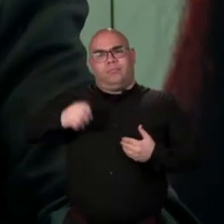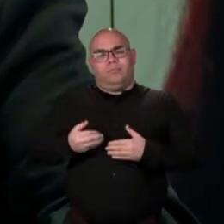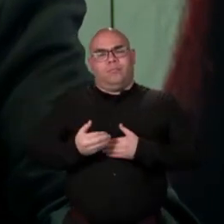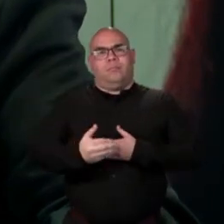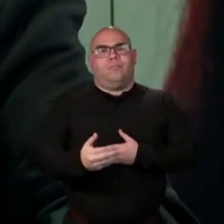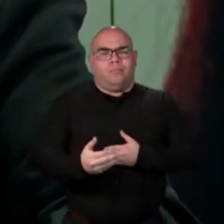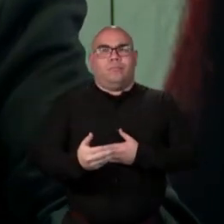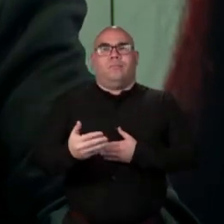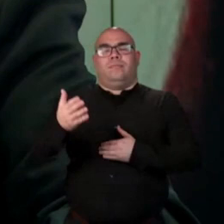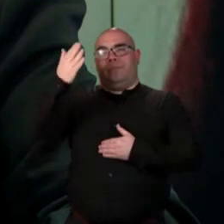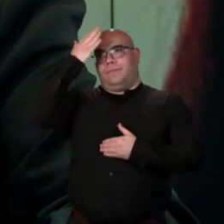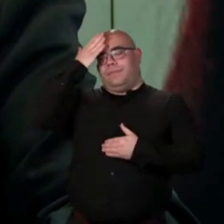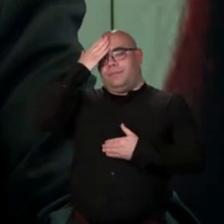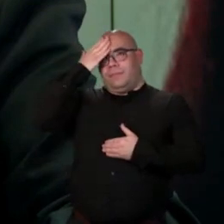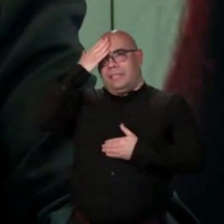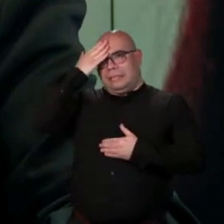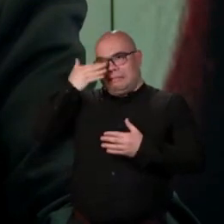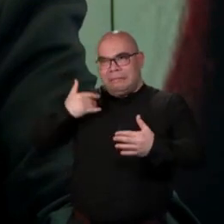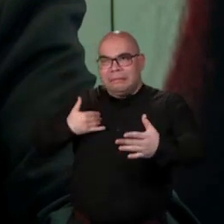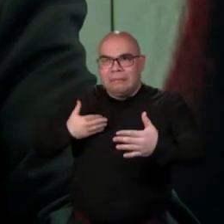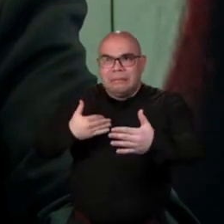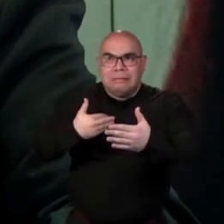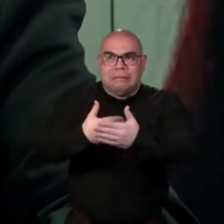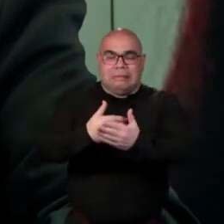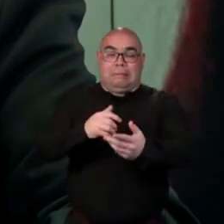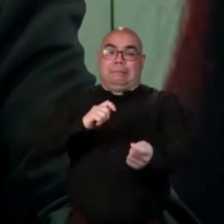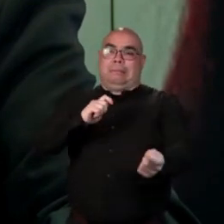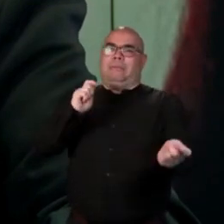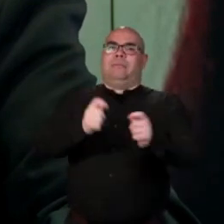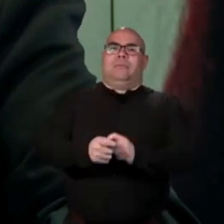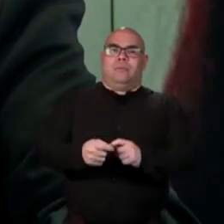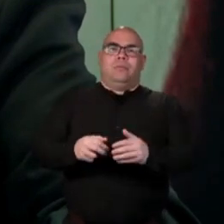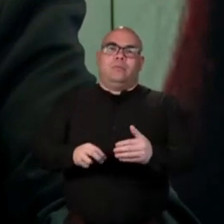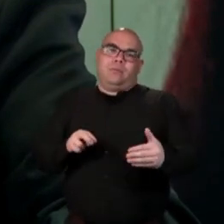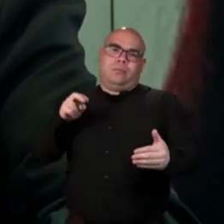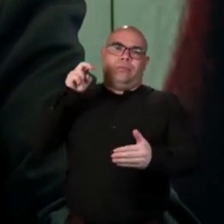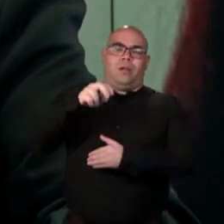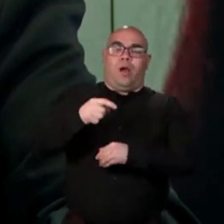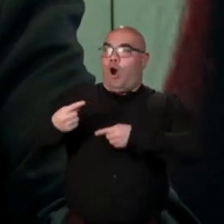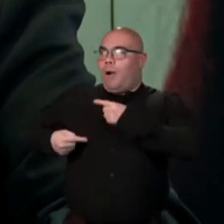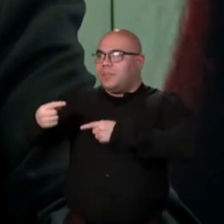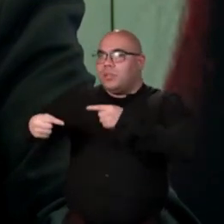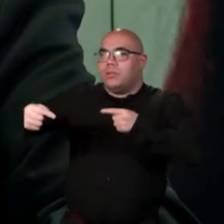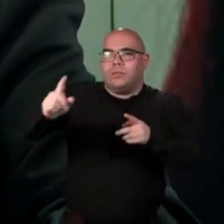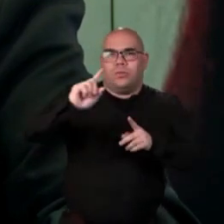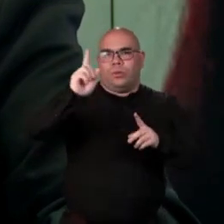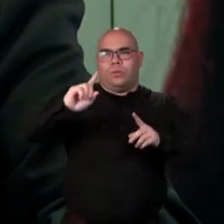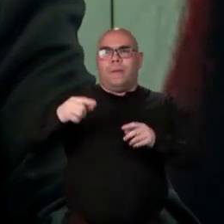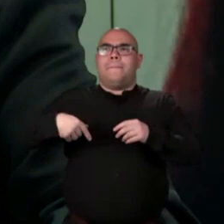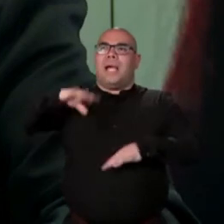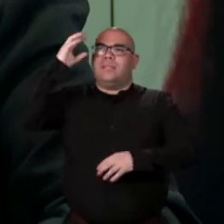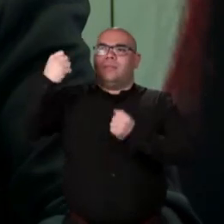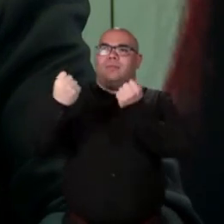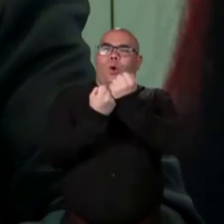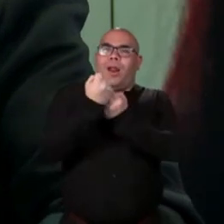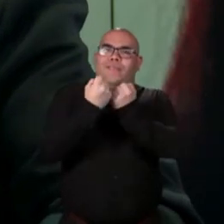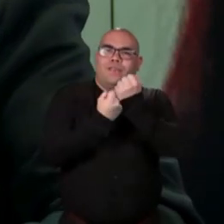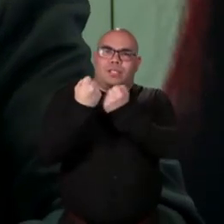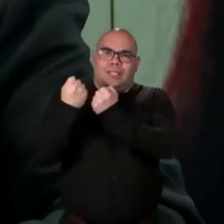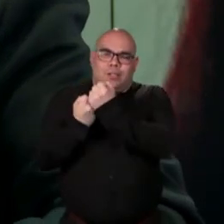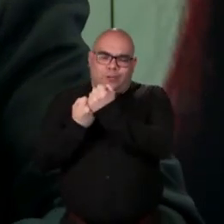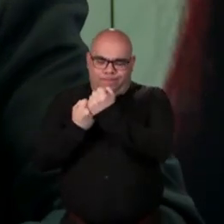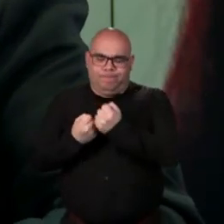los límites de la competencia para entrar mucho más en la lógica de la colaboración.